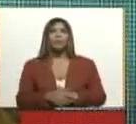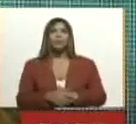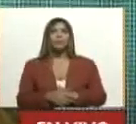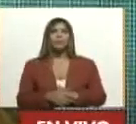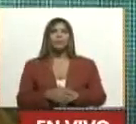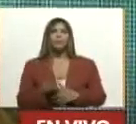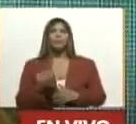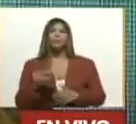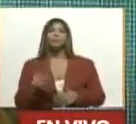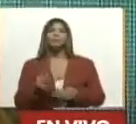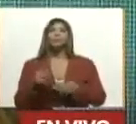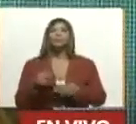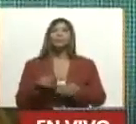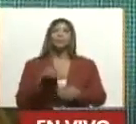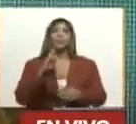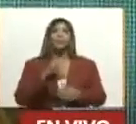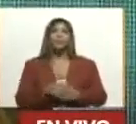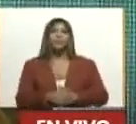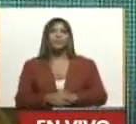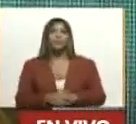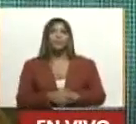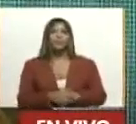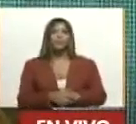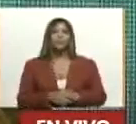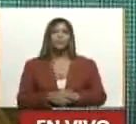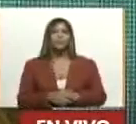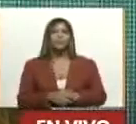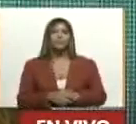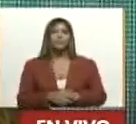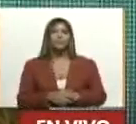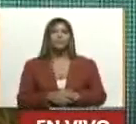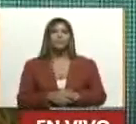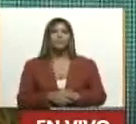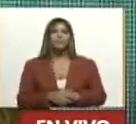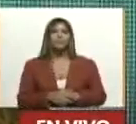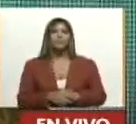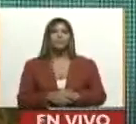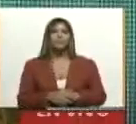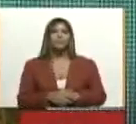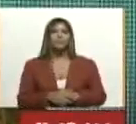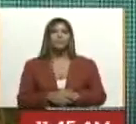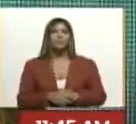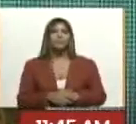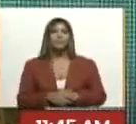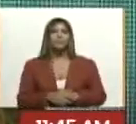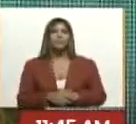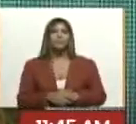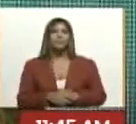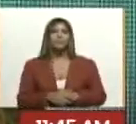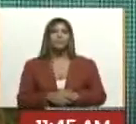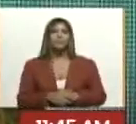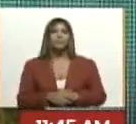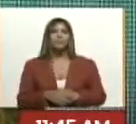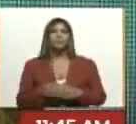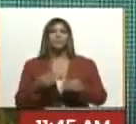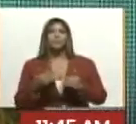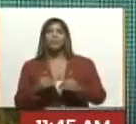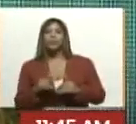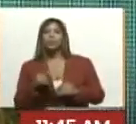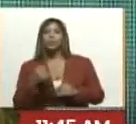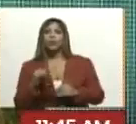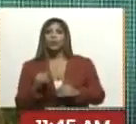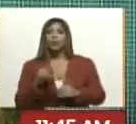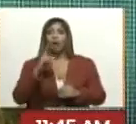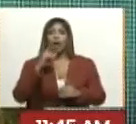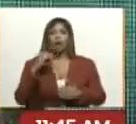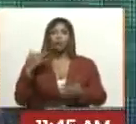constante suicidio de la razón. Esta llamada es de una prisión federal. Por eso, para los que tenemos